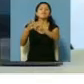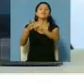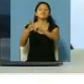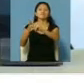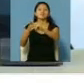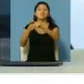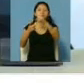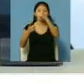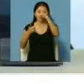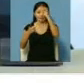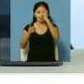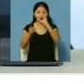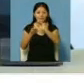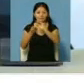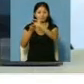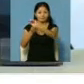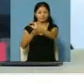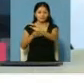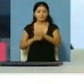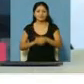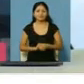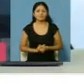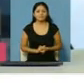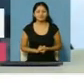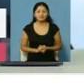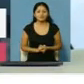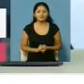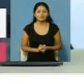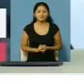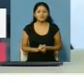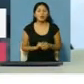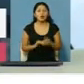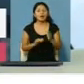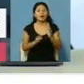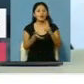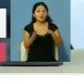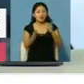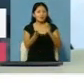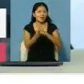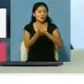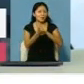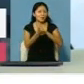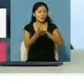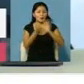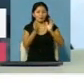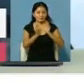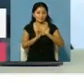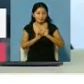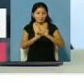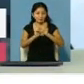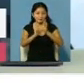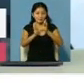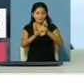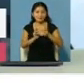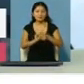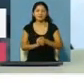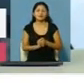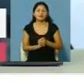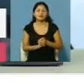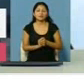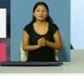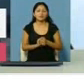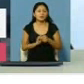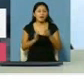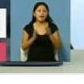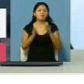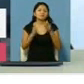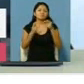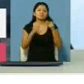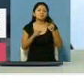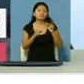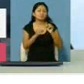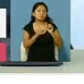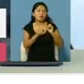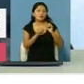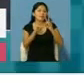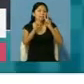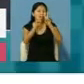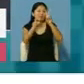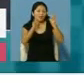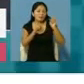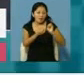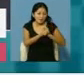darles una buena noticia también aunque no tiene que ver directamente con la información epidemiológica